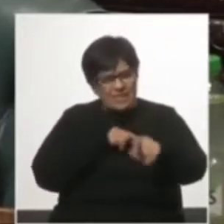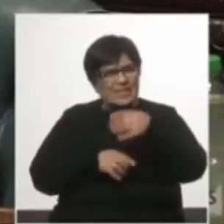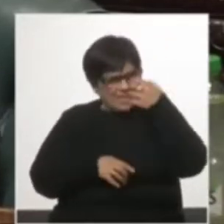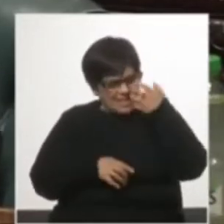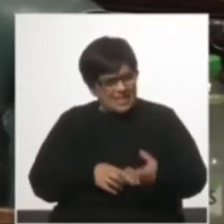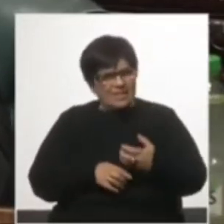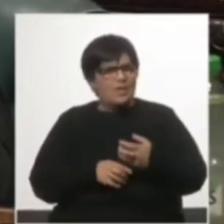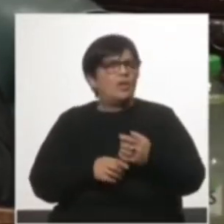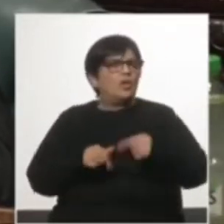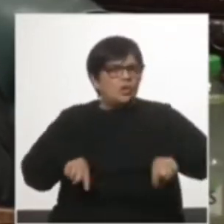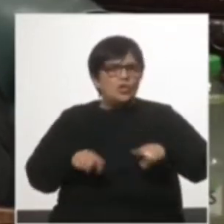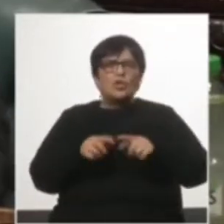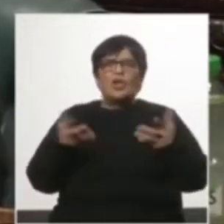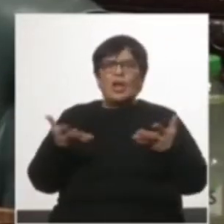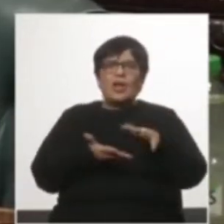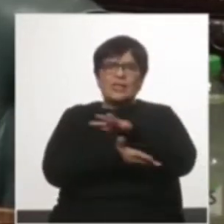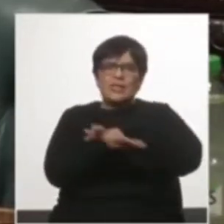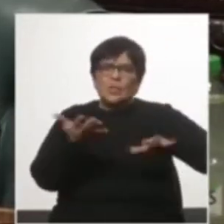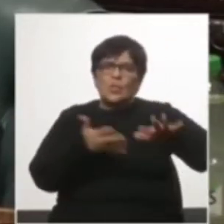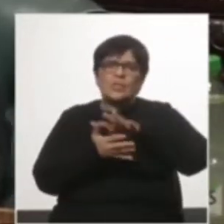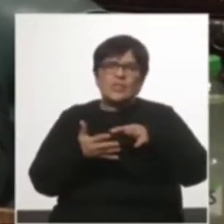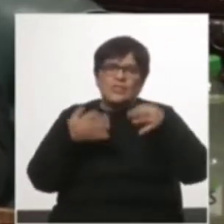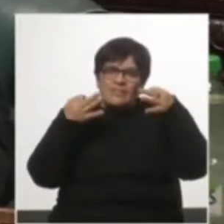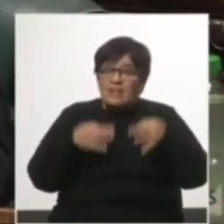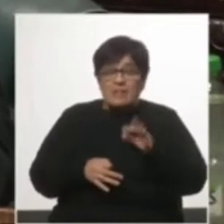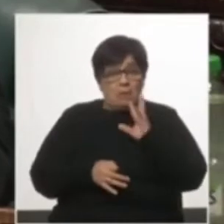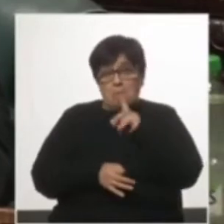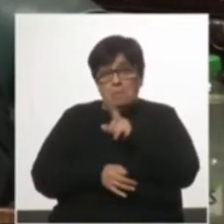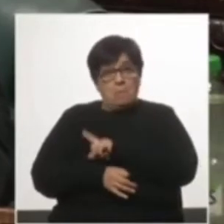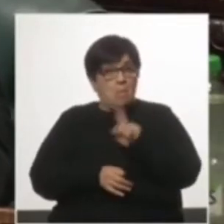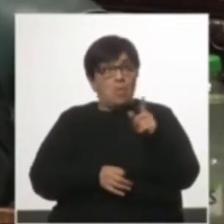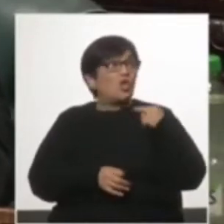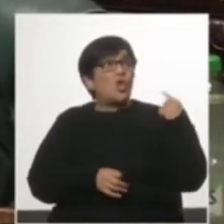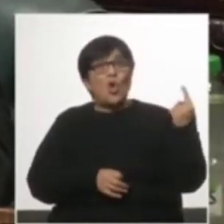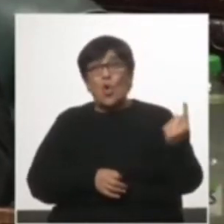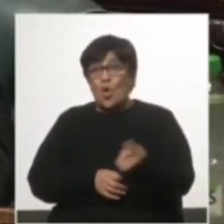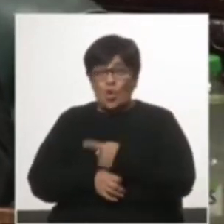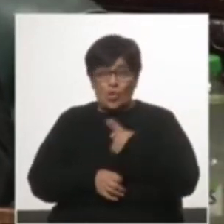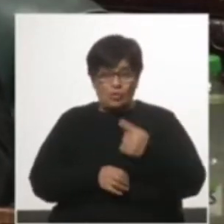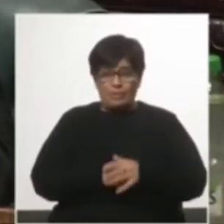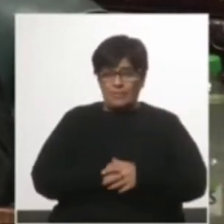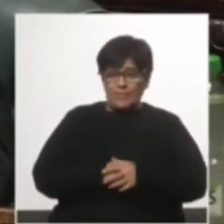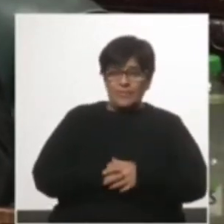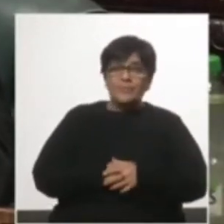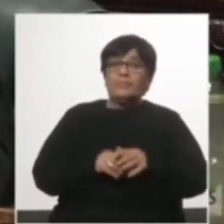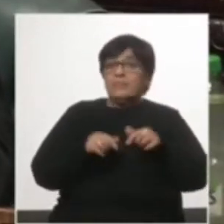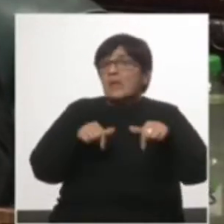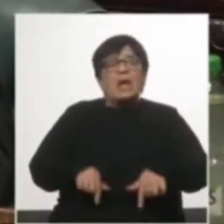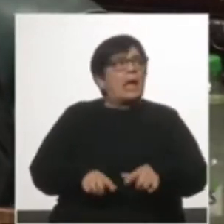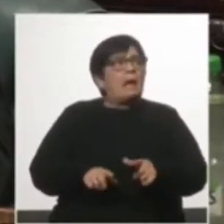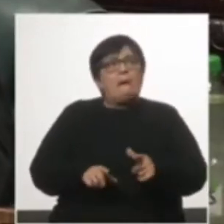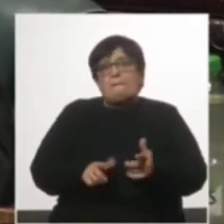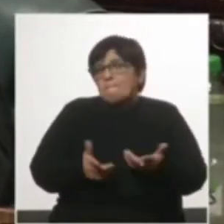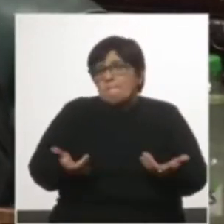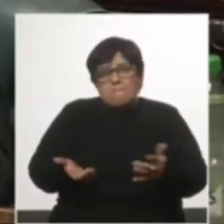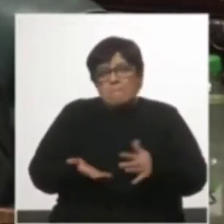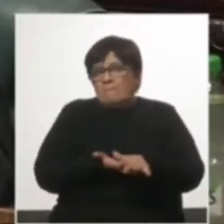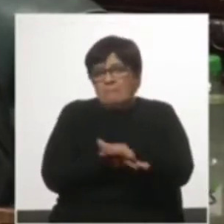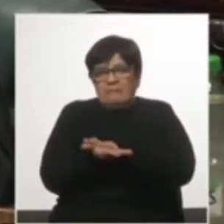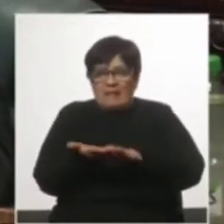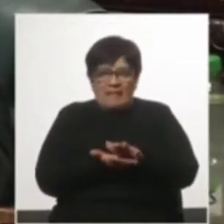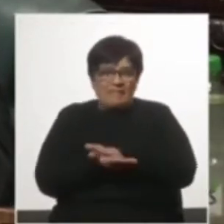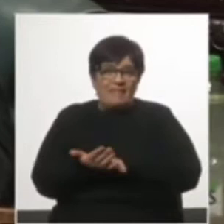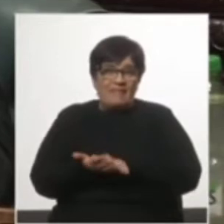cosa, estamos frente a una realidad desconocida para todos. Y acá nadie, ni la oposición